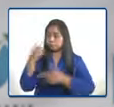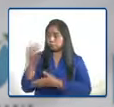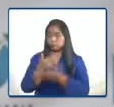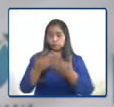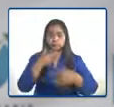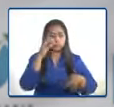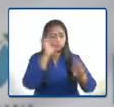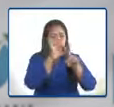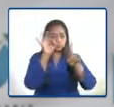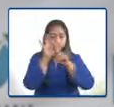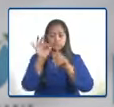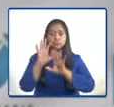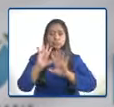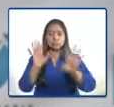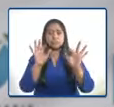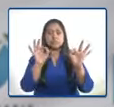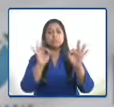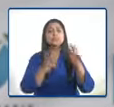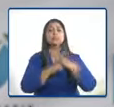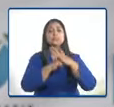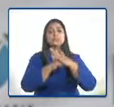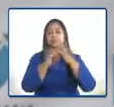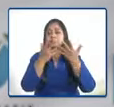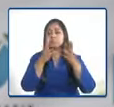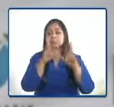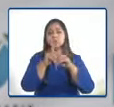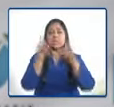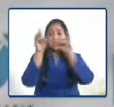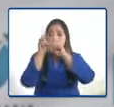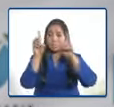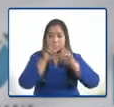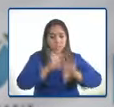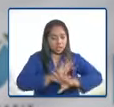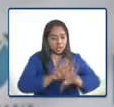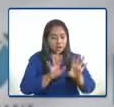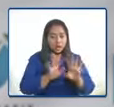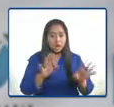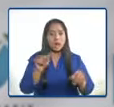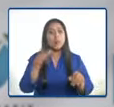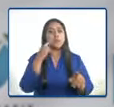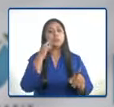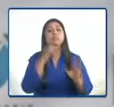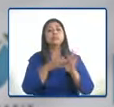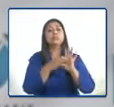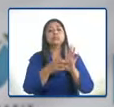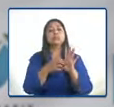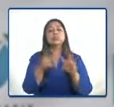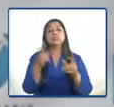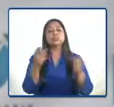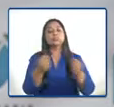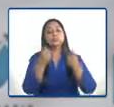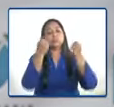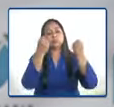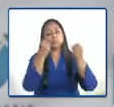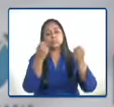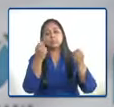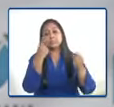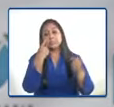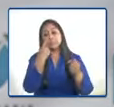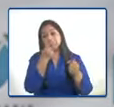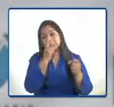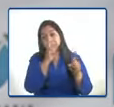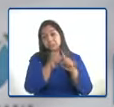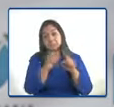objetivos sustantivos. Ya se realizó el diagnóstico, viene la propuesta de fortalecimiento y ver las